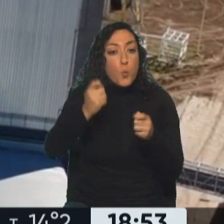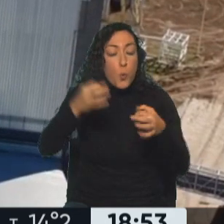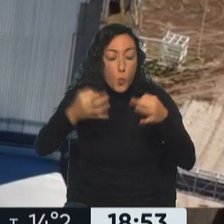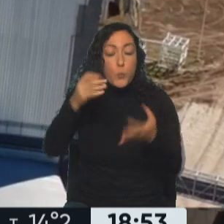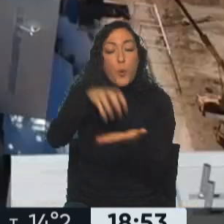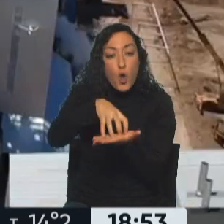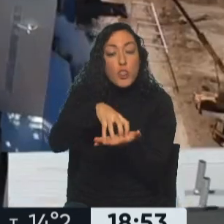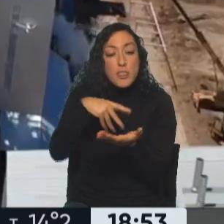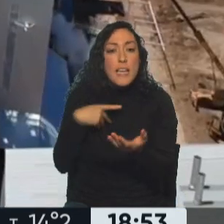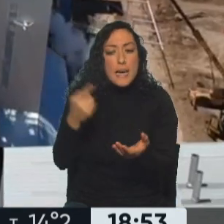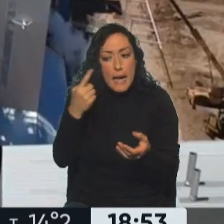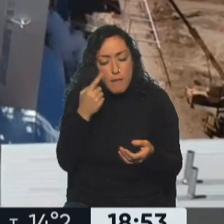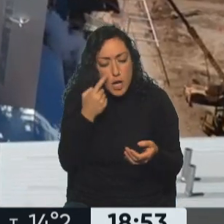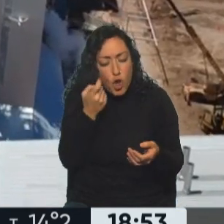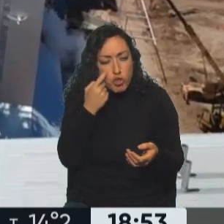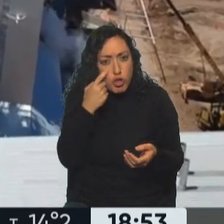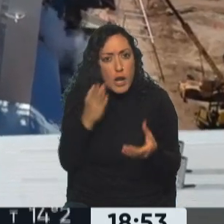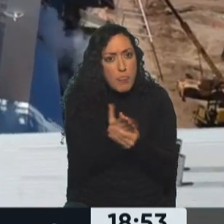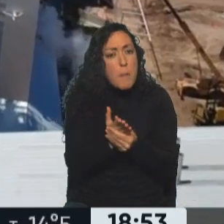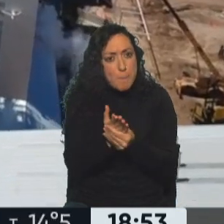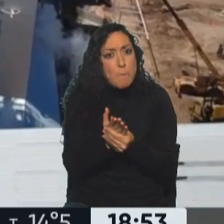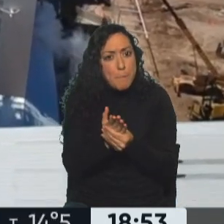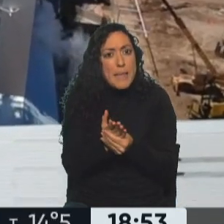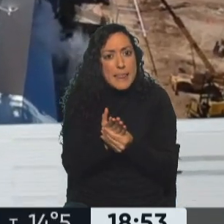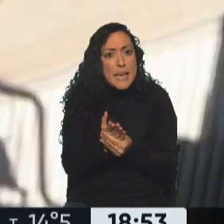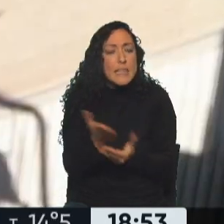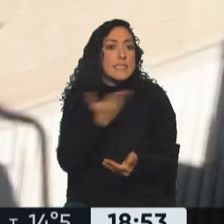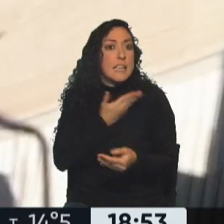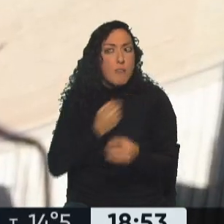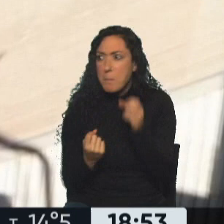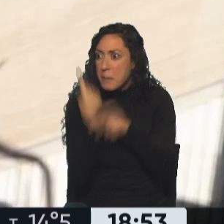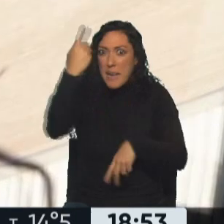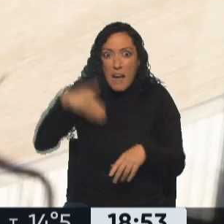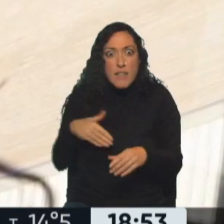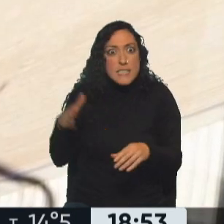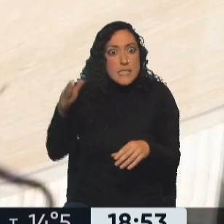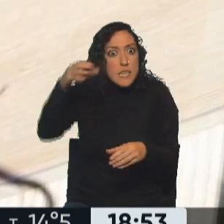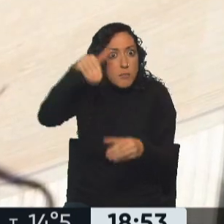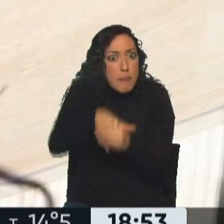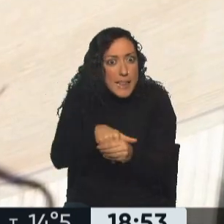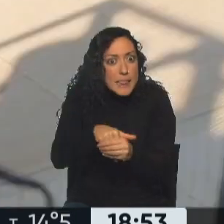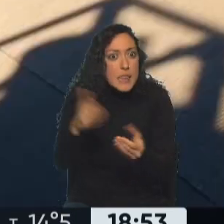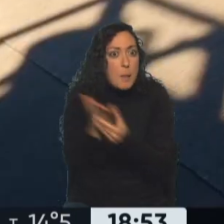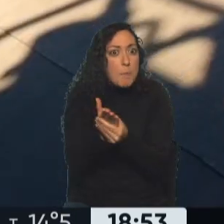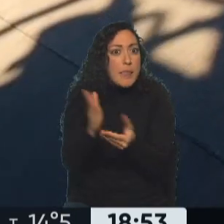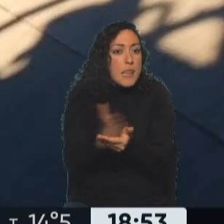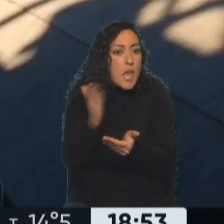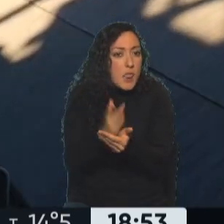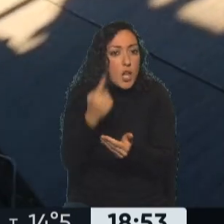Bien. La primera vez que la máxima instancia judicial de Santa Fe se mete de lleno en la revisión del expediente